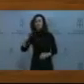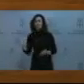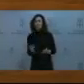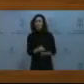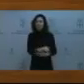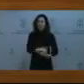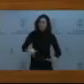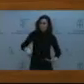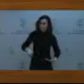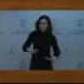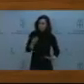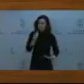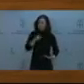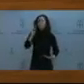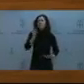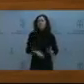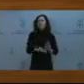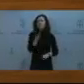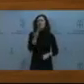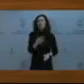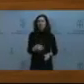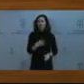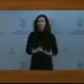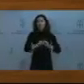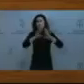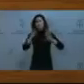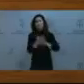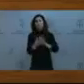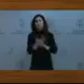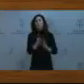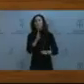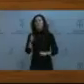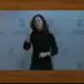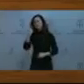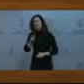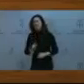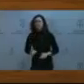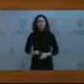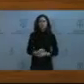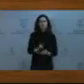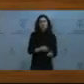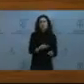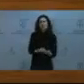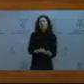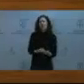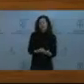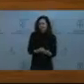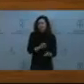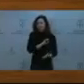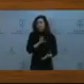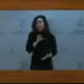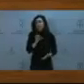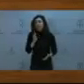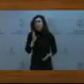claro. ¿Saben cuánto destina el PP a la vivienda con este plan? Lo dijo la señora Espiño, menos mal que por alguna vez estamos de acuerdo. Un